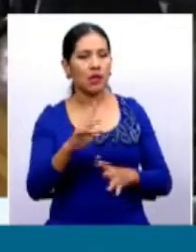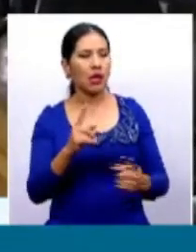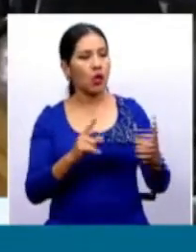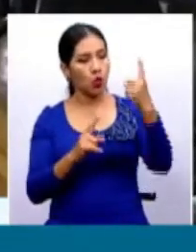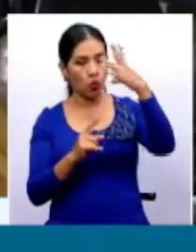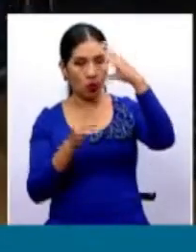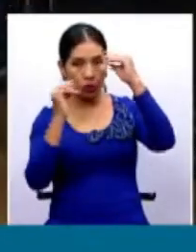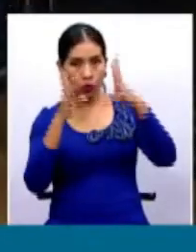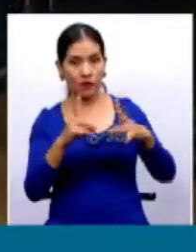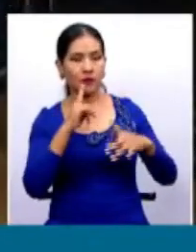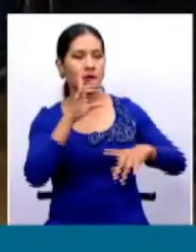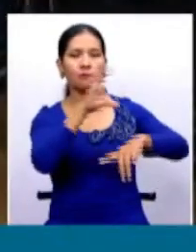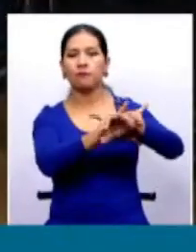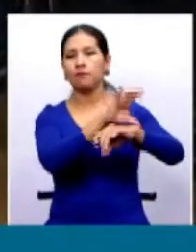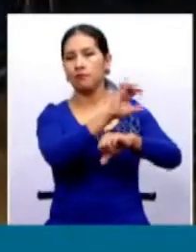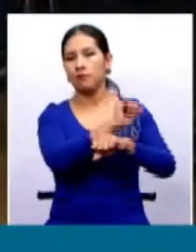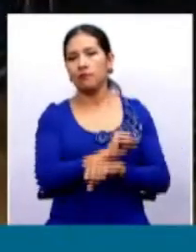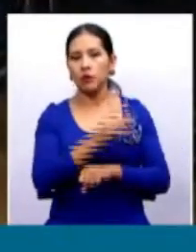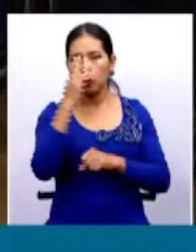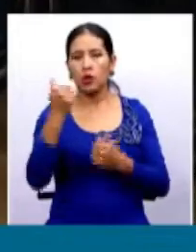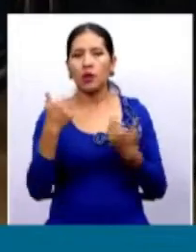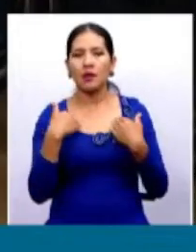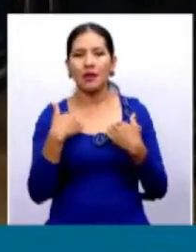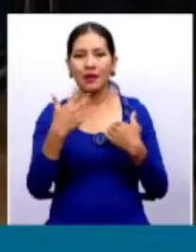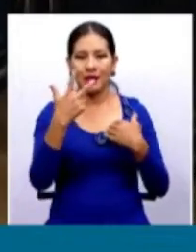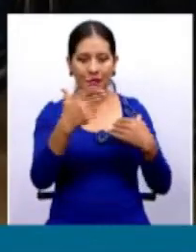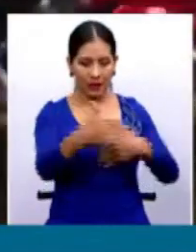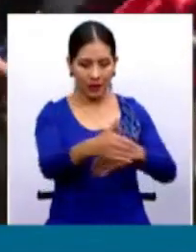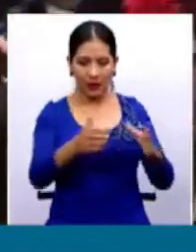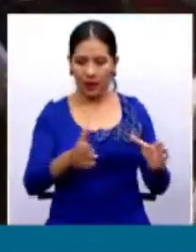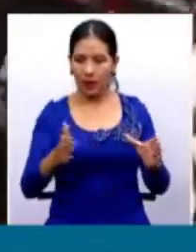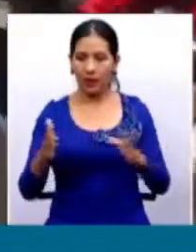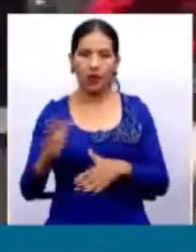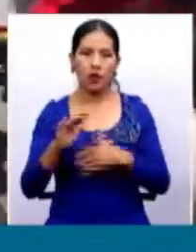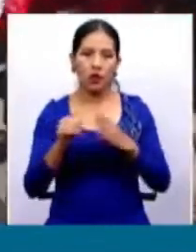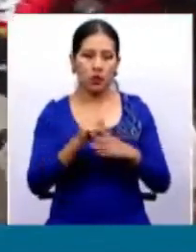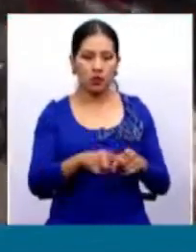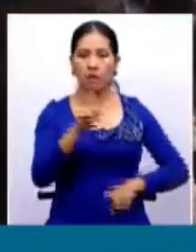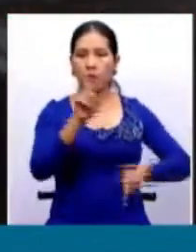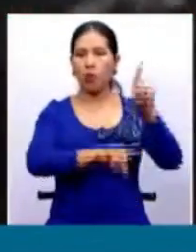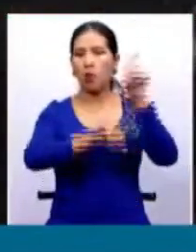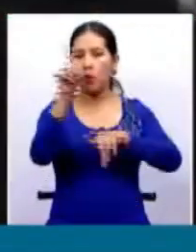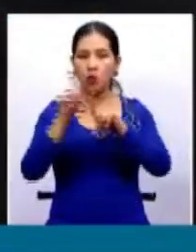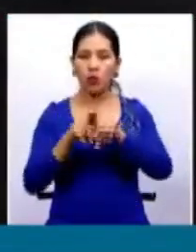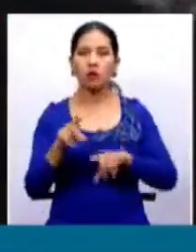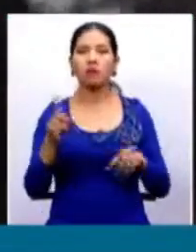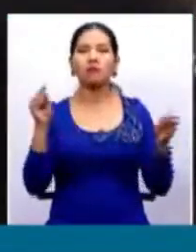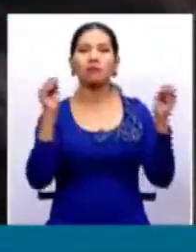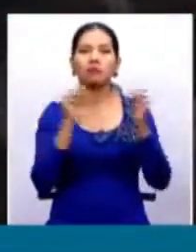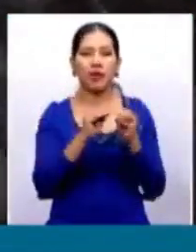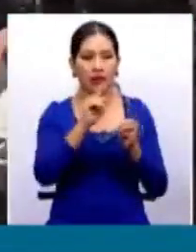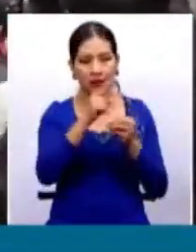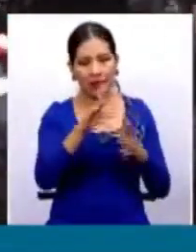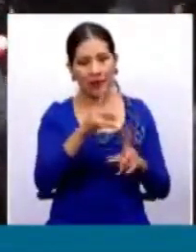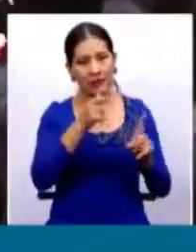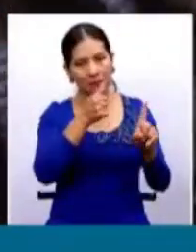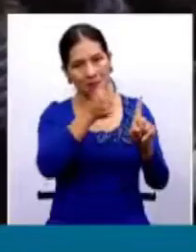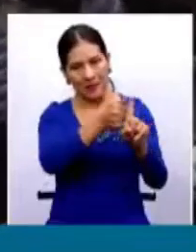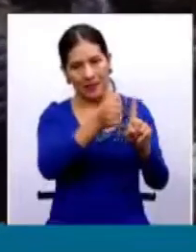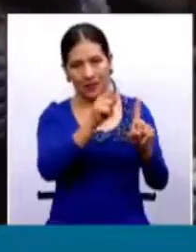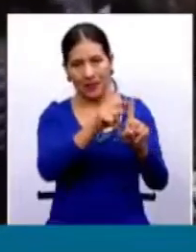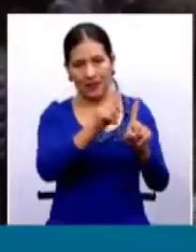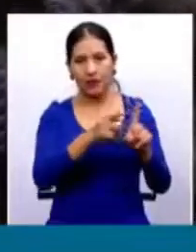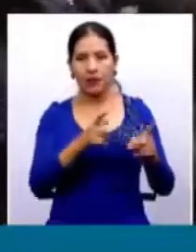encontrado con tres cajas de petarlo Pero además de eso había sido había dañado maltratado a